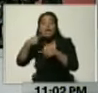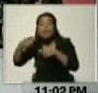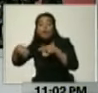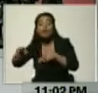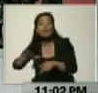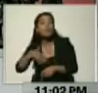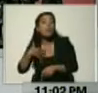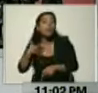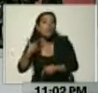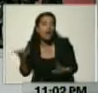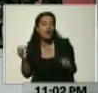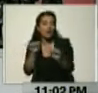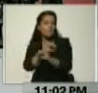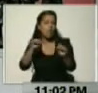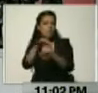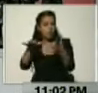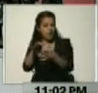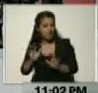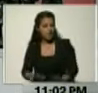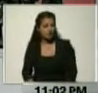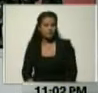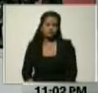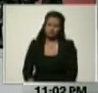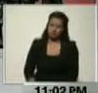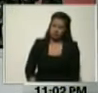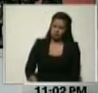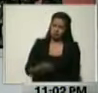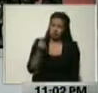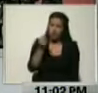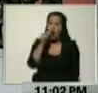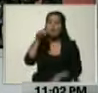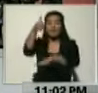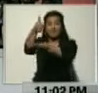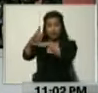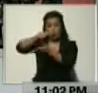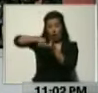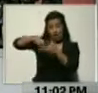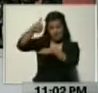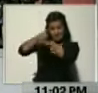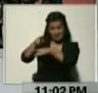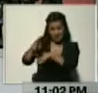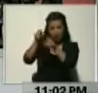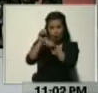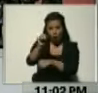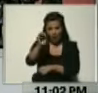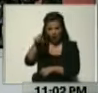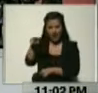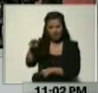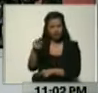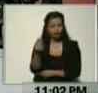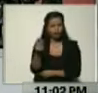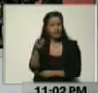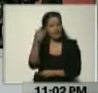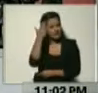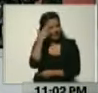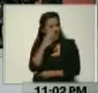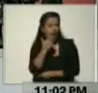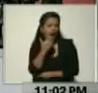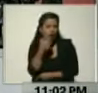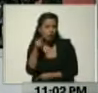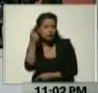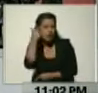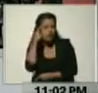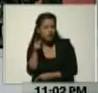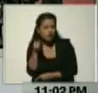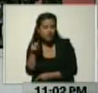Almagro. Ay, Dios mío. Luis Almagro, pobrecito, vale. Toda una vida para terminar arrastrado de esa forma